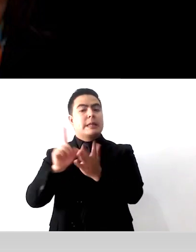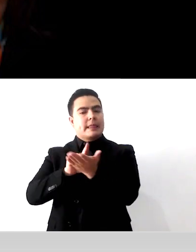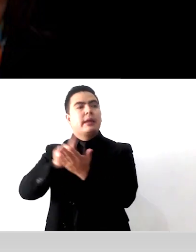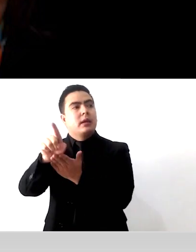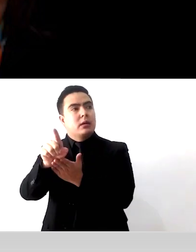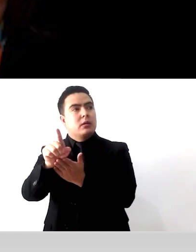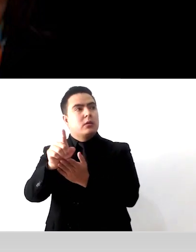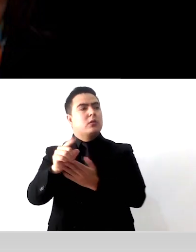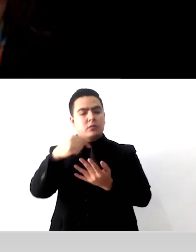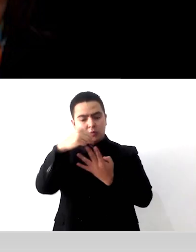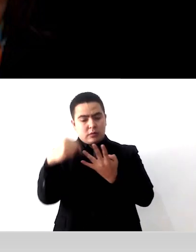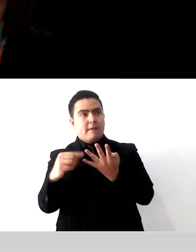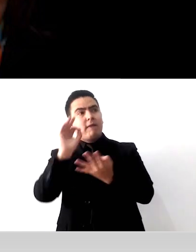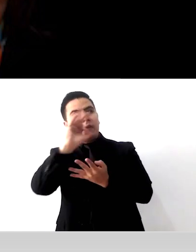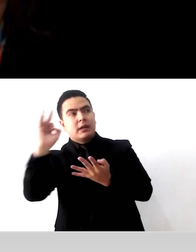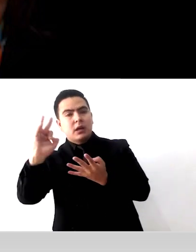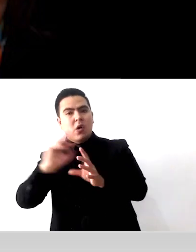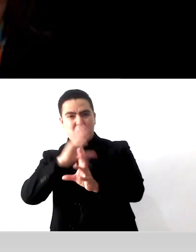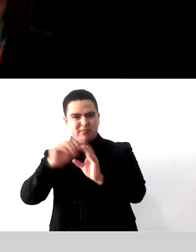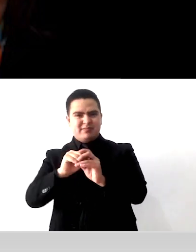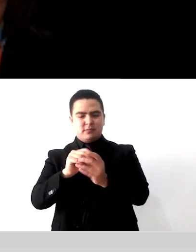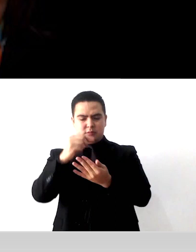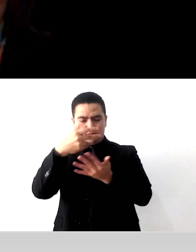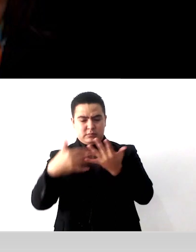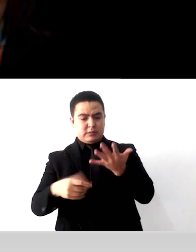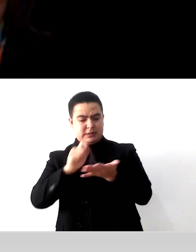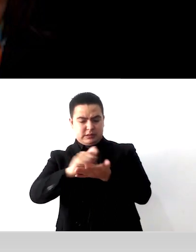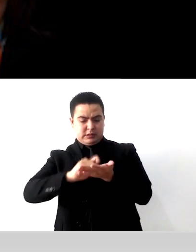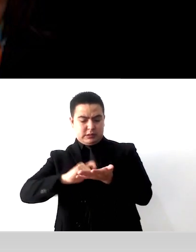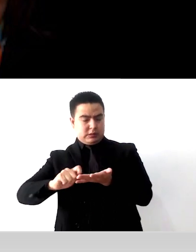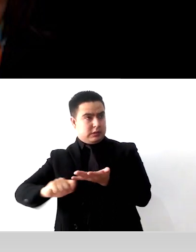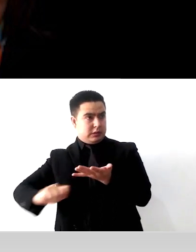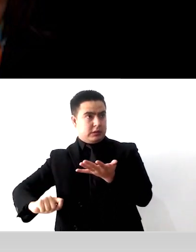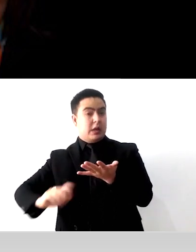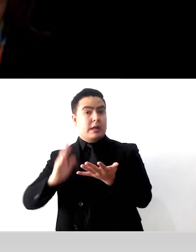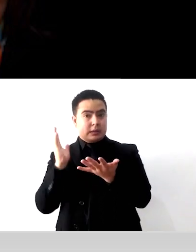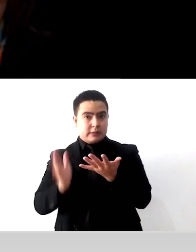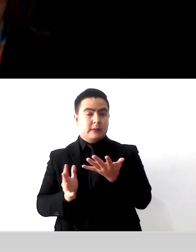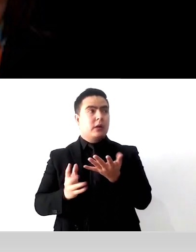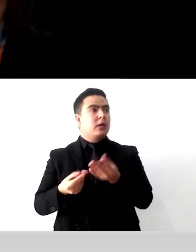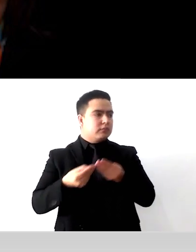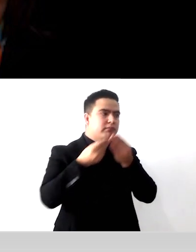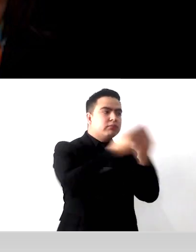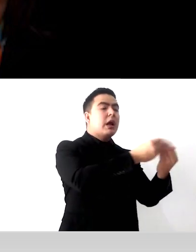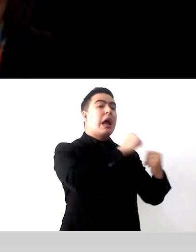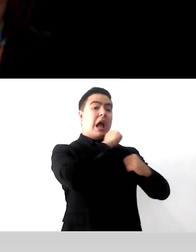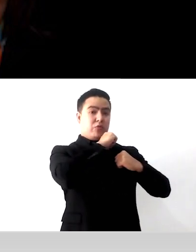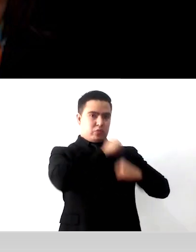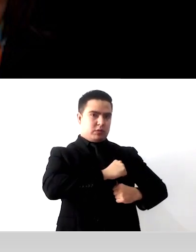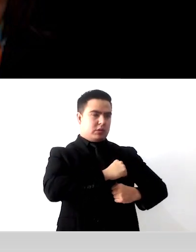tales plazos, tales fechas, etcétera, y me están violando mi derecho por eso. Vámonos. La autoridad es la que tiene la